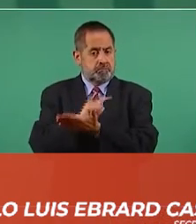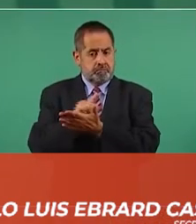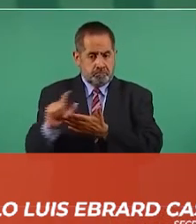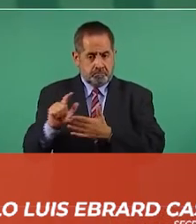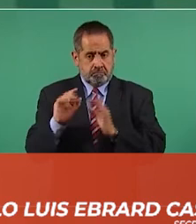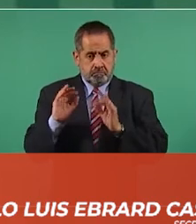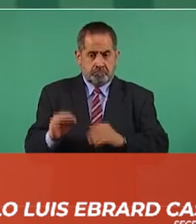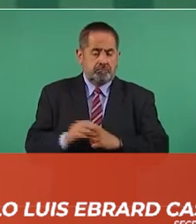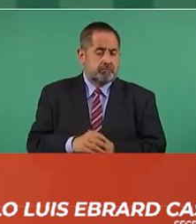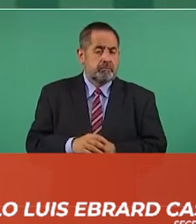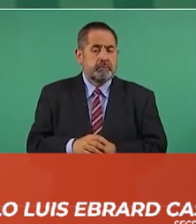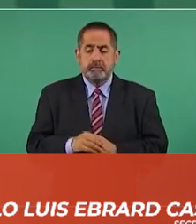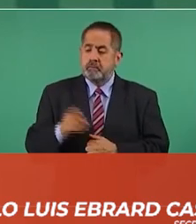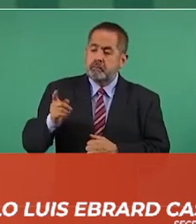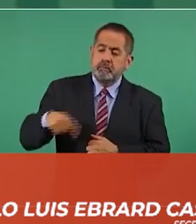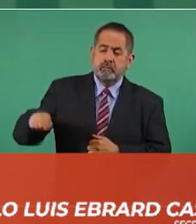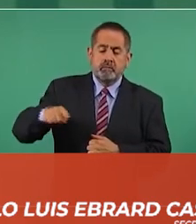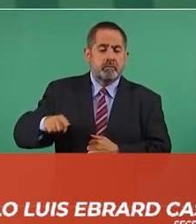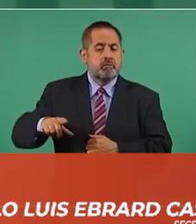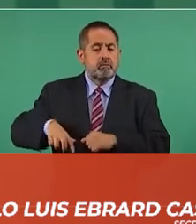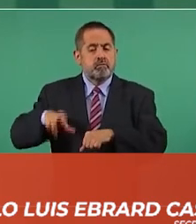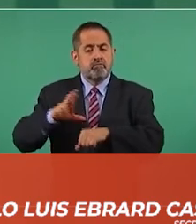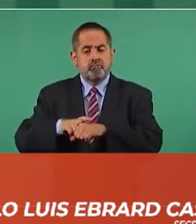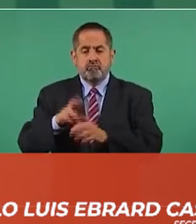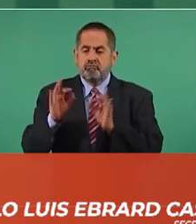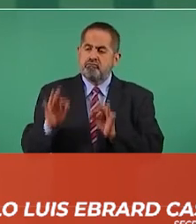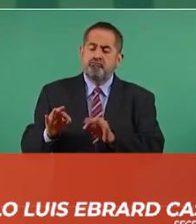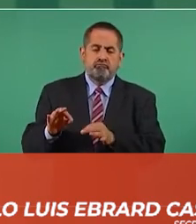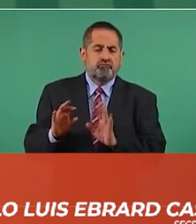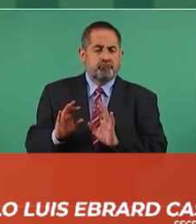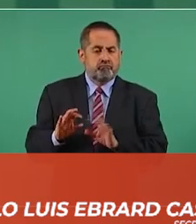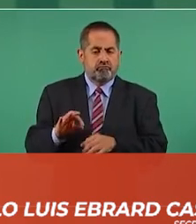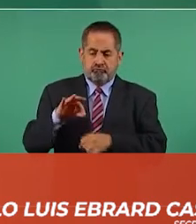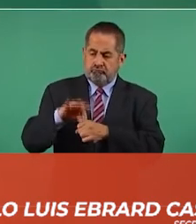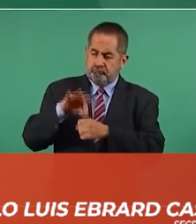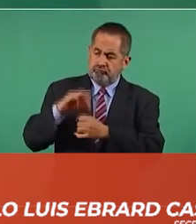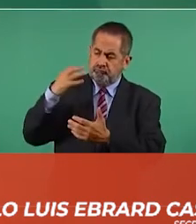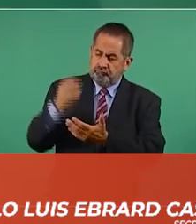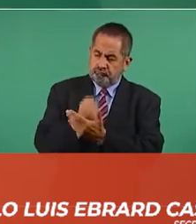son gobernadores electos,